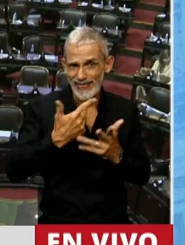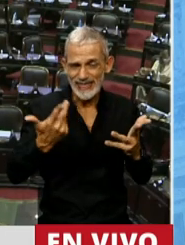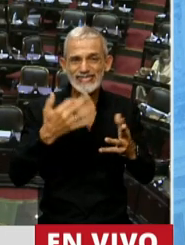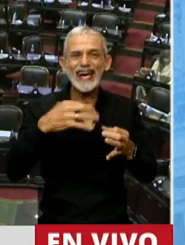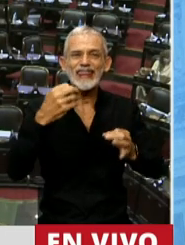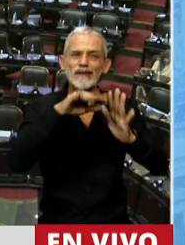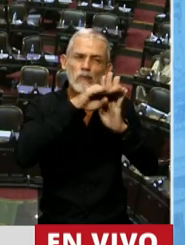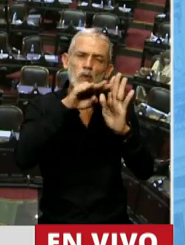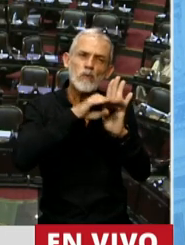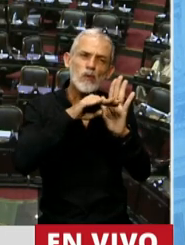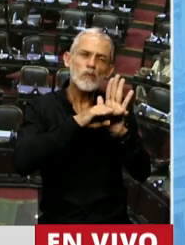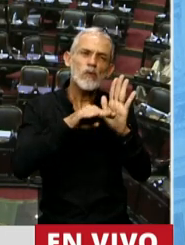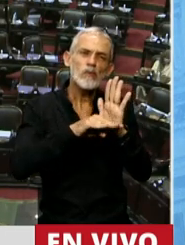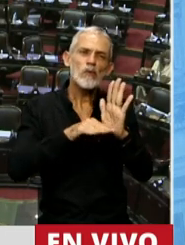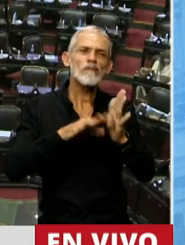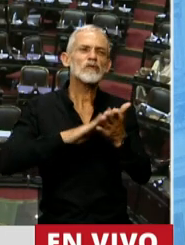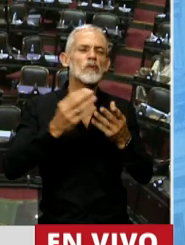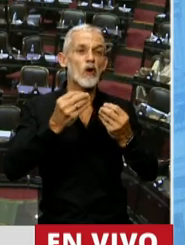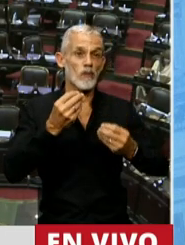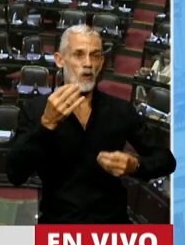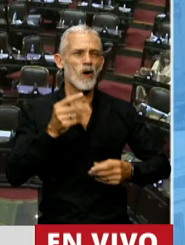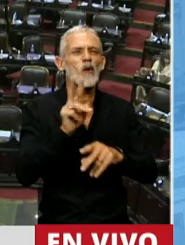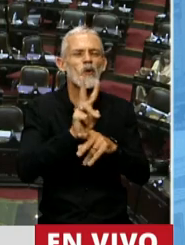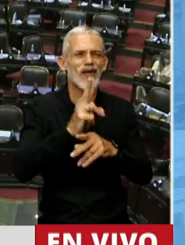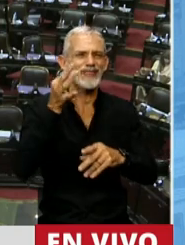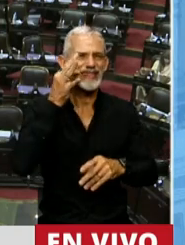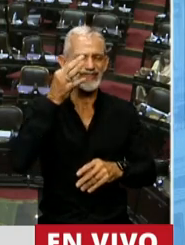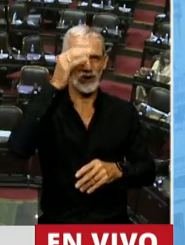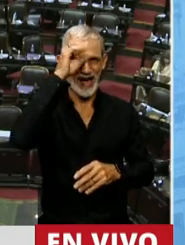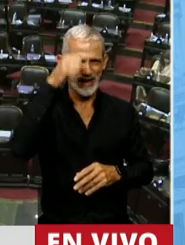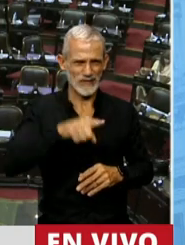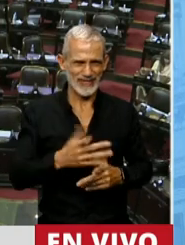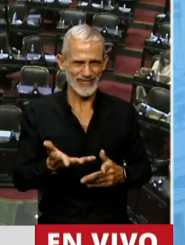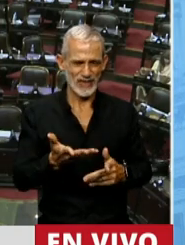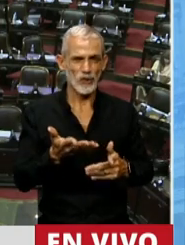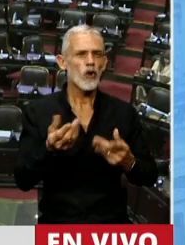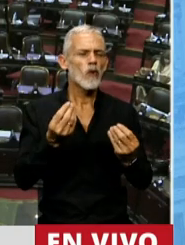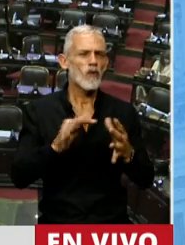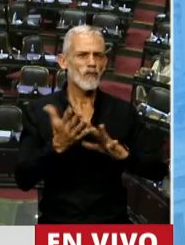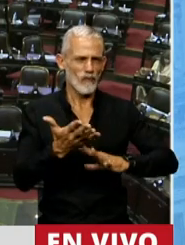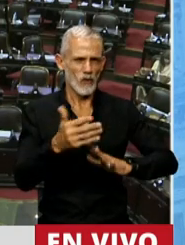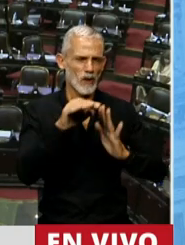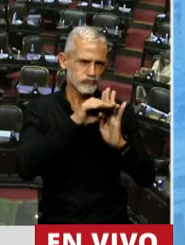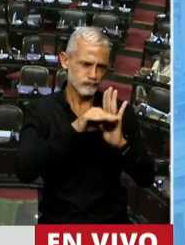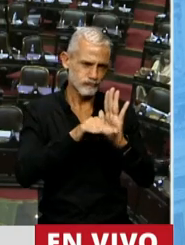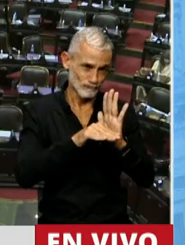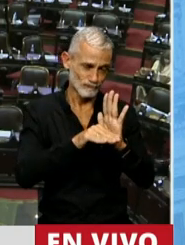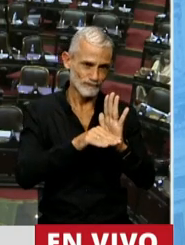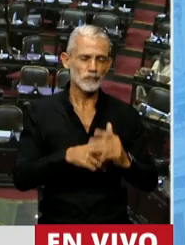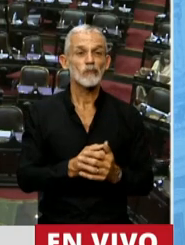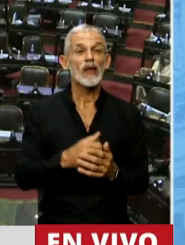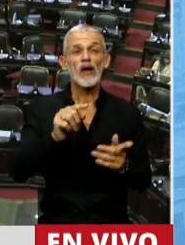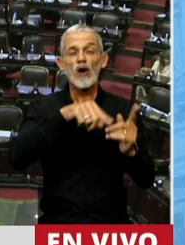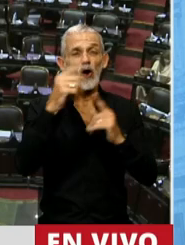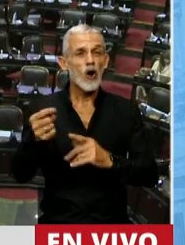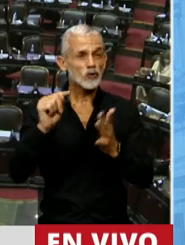debía seguirse en la implementación precisamente del trato de los arrepentidos. En otro de